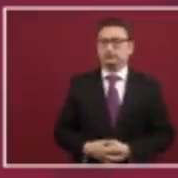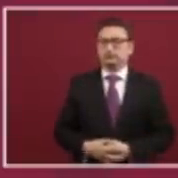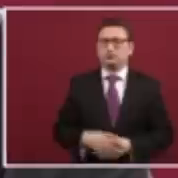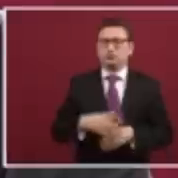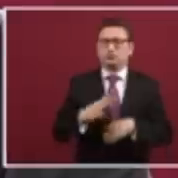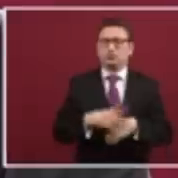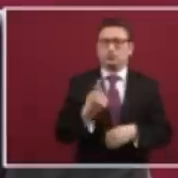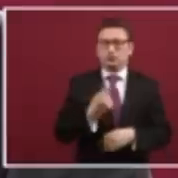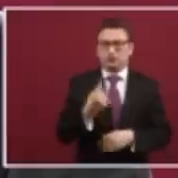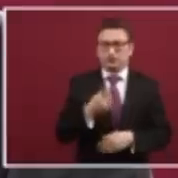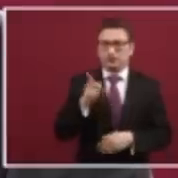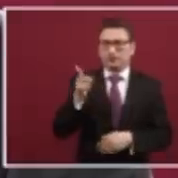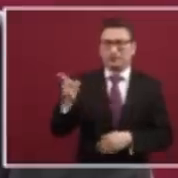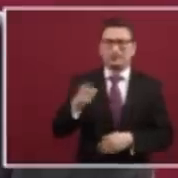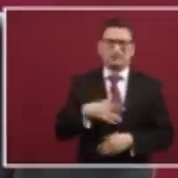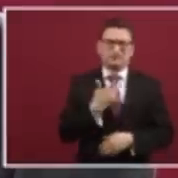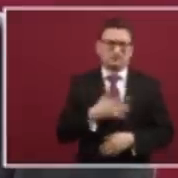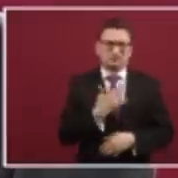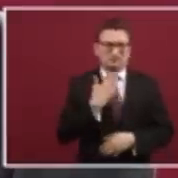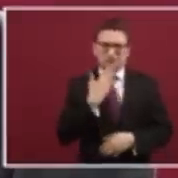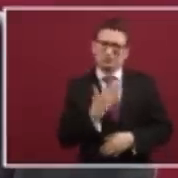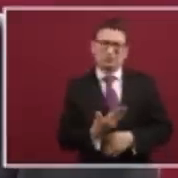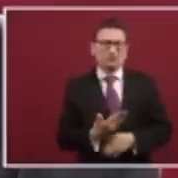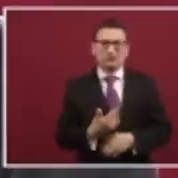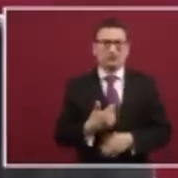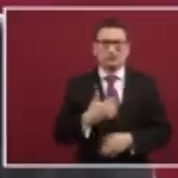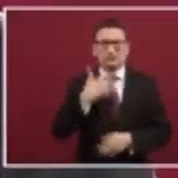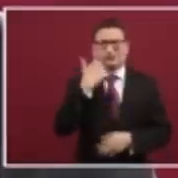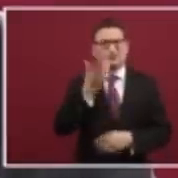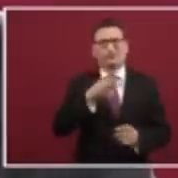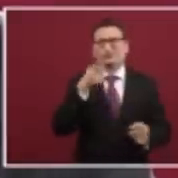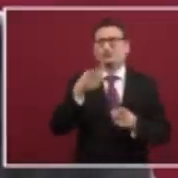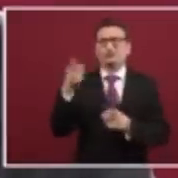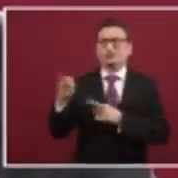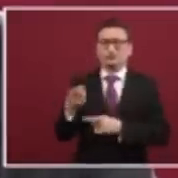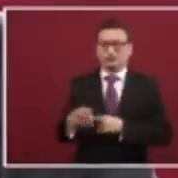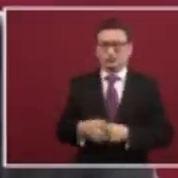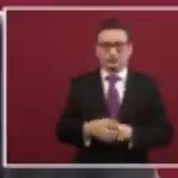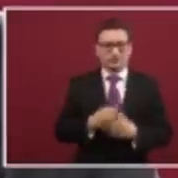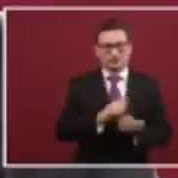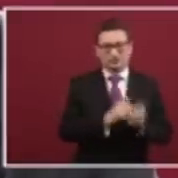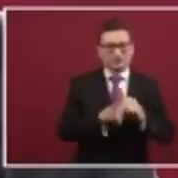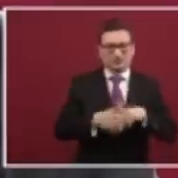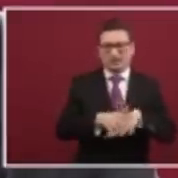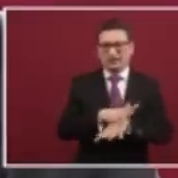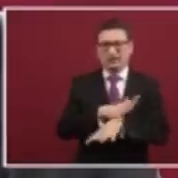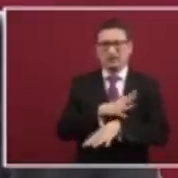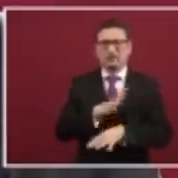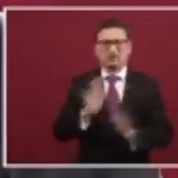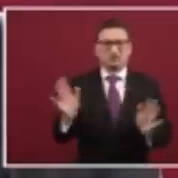porque no quería afectar la transformación, el movimiento